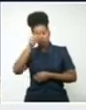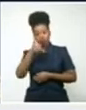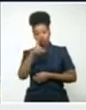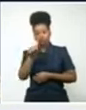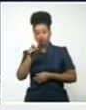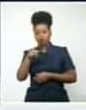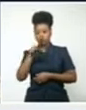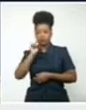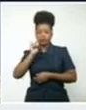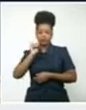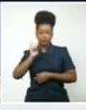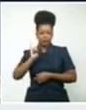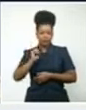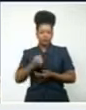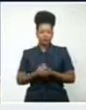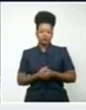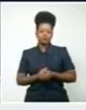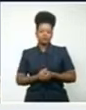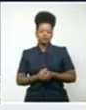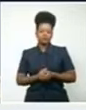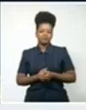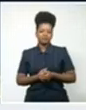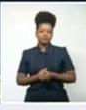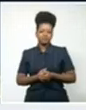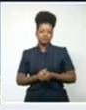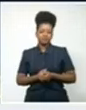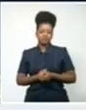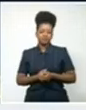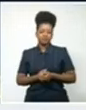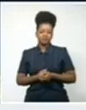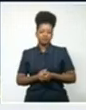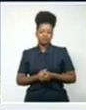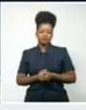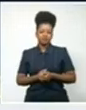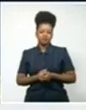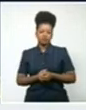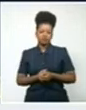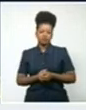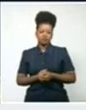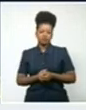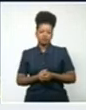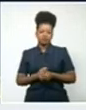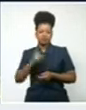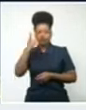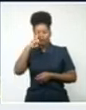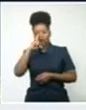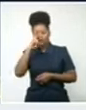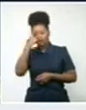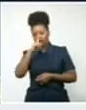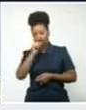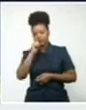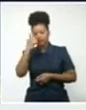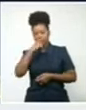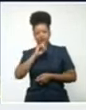Ecuador con 8,57. Canadá con 7,66.